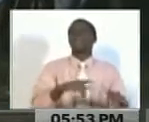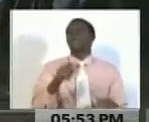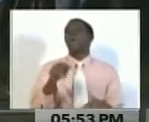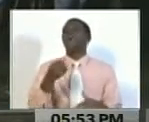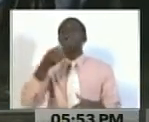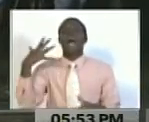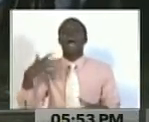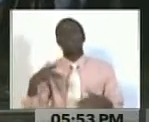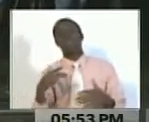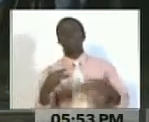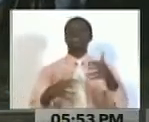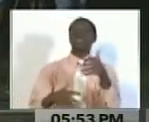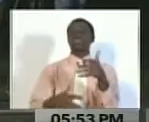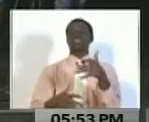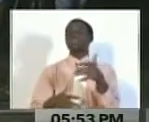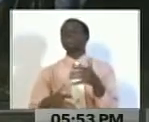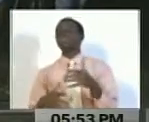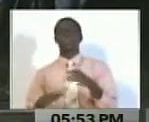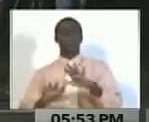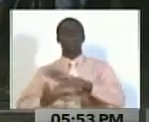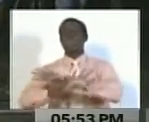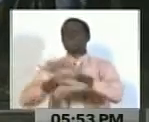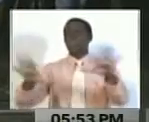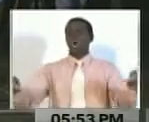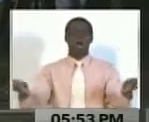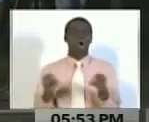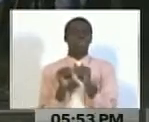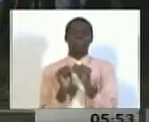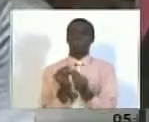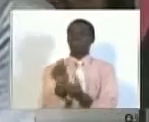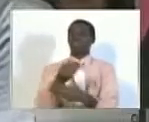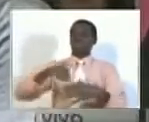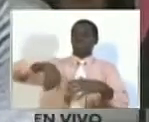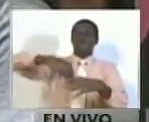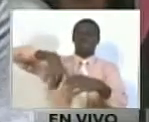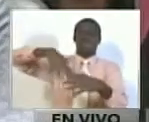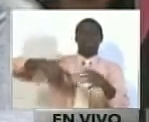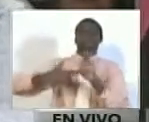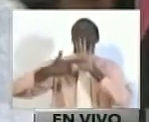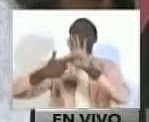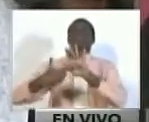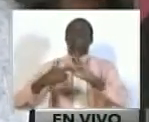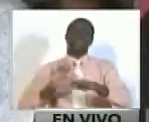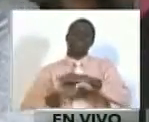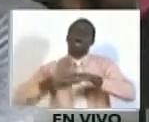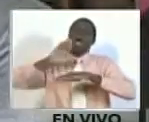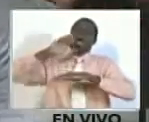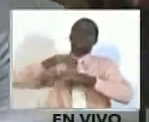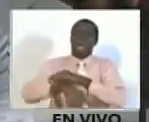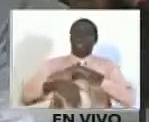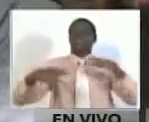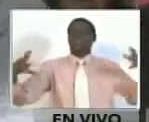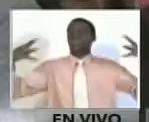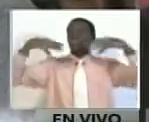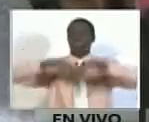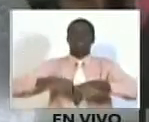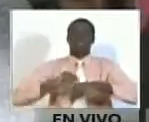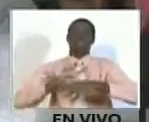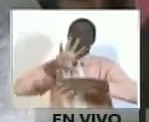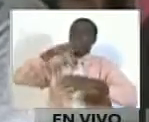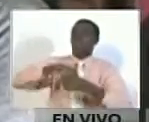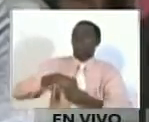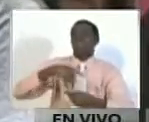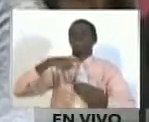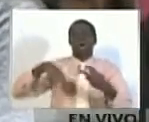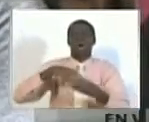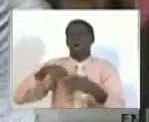gusta el jazz, sino que de alguna manera se puedan sentir identificados con la fusión que hace tu Rambla, que es una fusión de tambores, música electrónica, reggae,